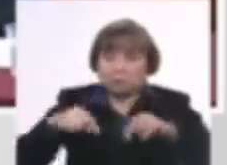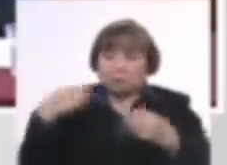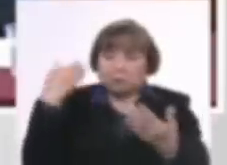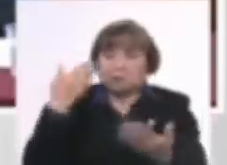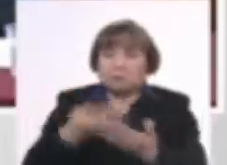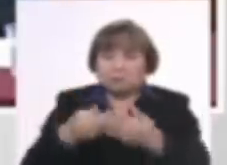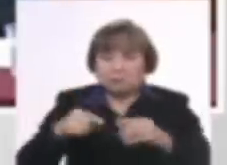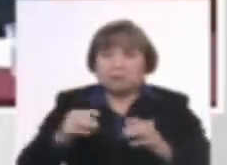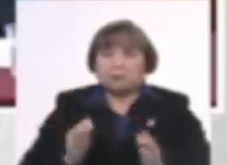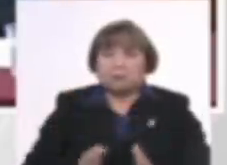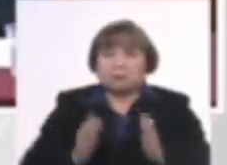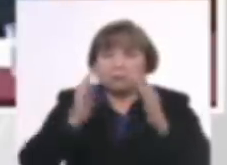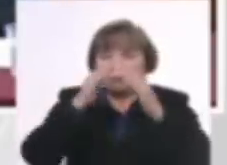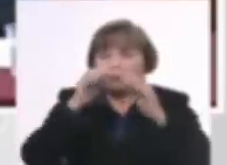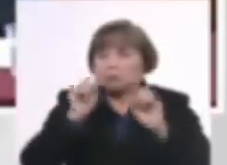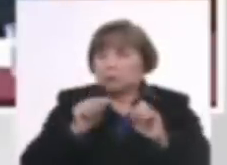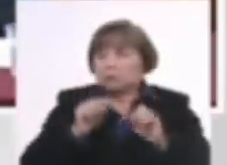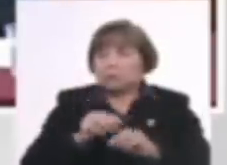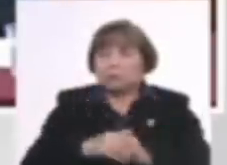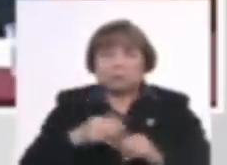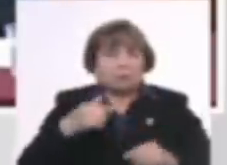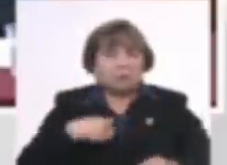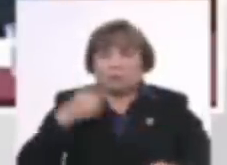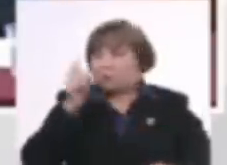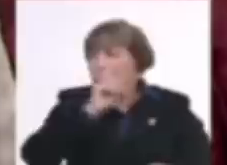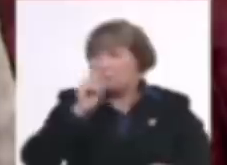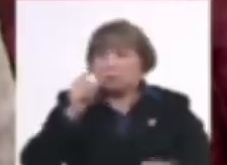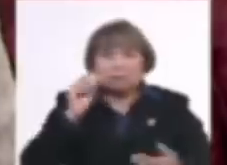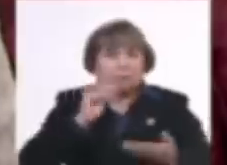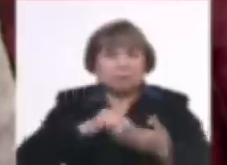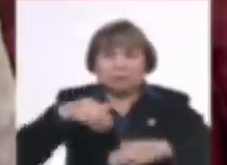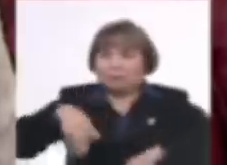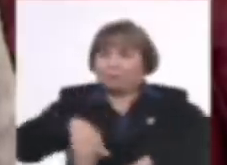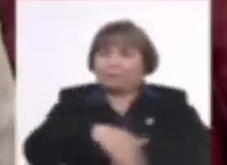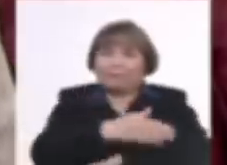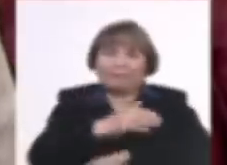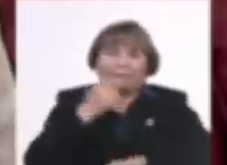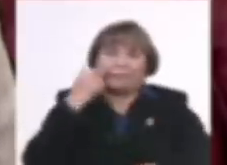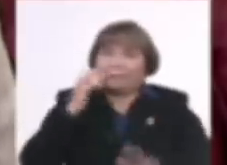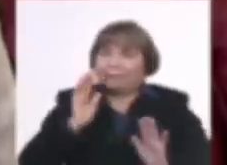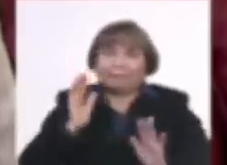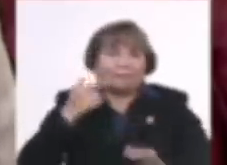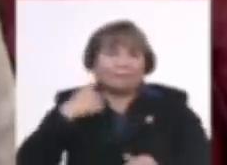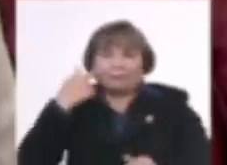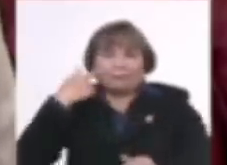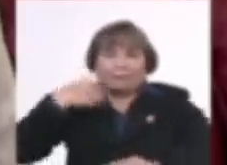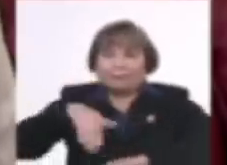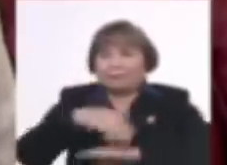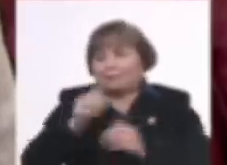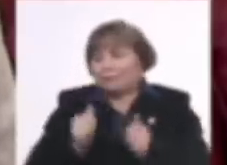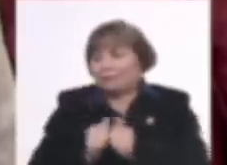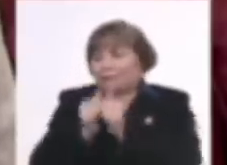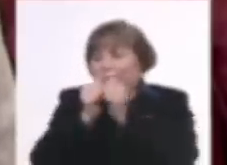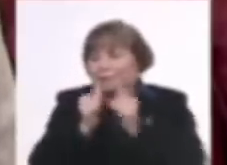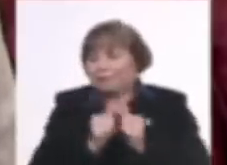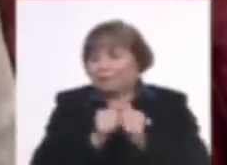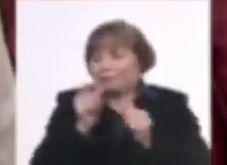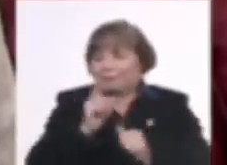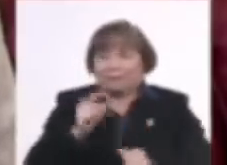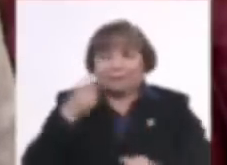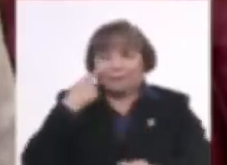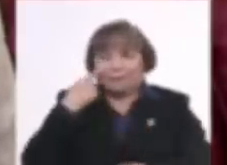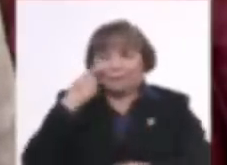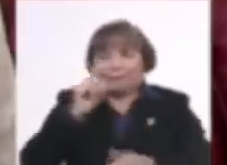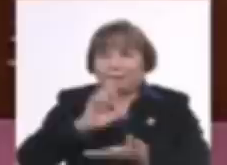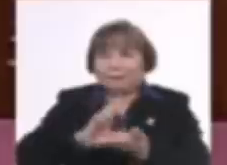venía y me encontraba en Palacio, porque yo no conozco otra dirección a menos que alguien me lleve, ¿no? No